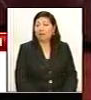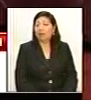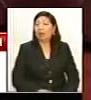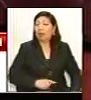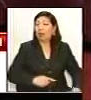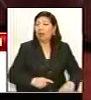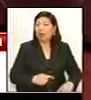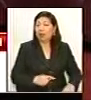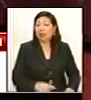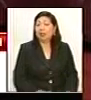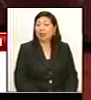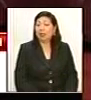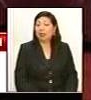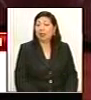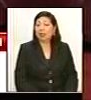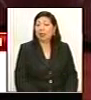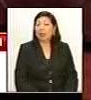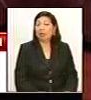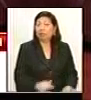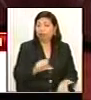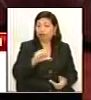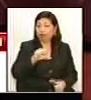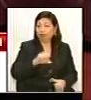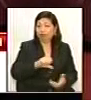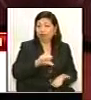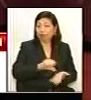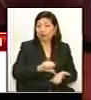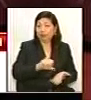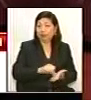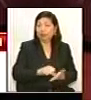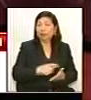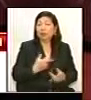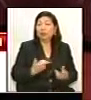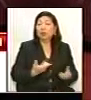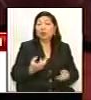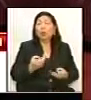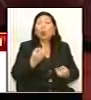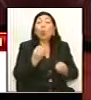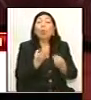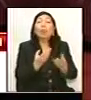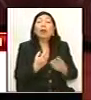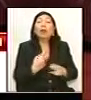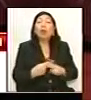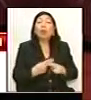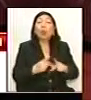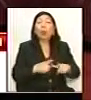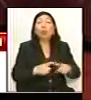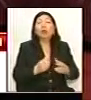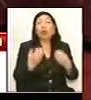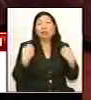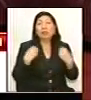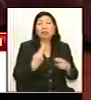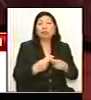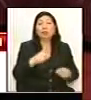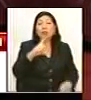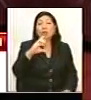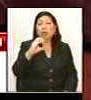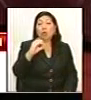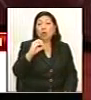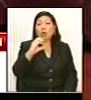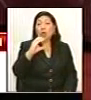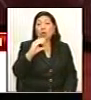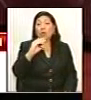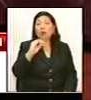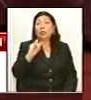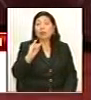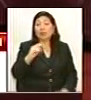gerencia, él era el gerente central de logística. Y entonces, en adición de a sus